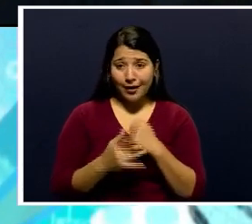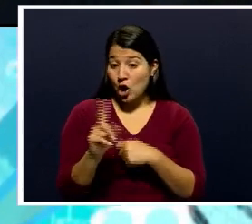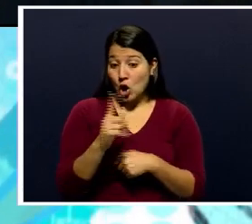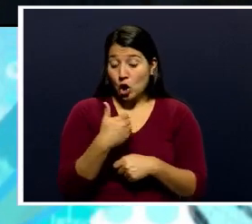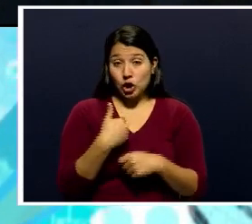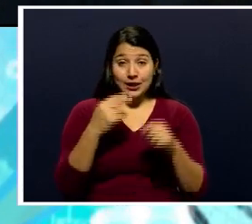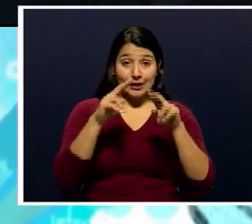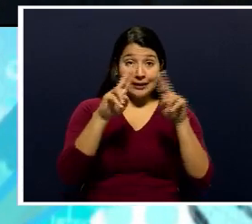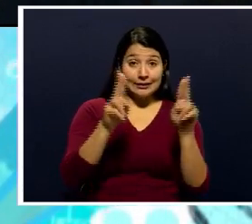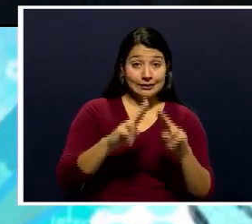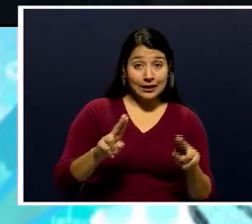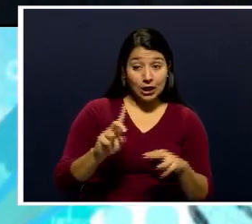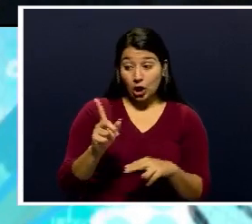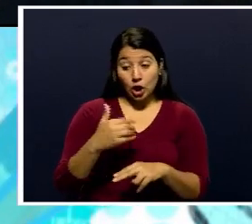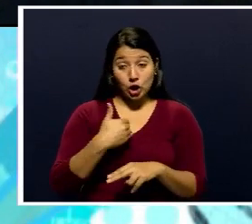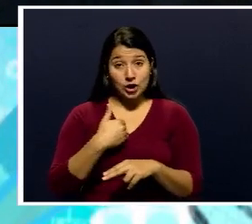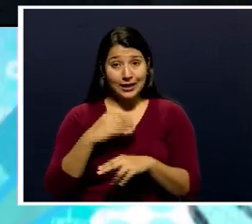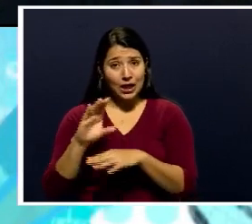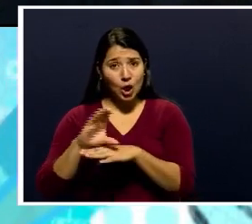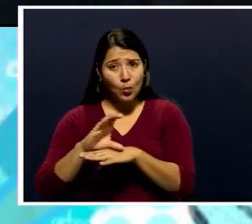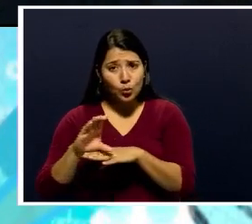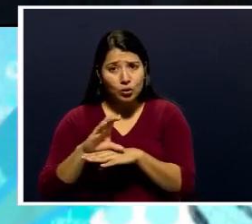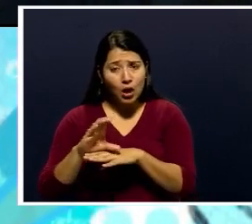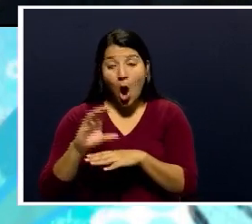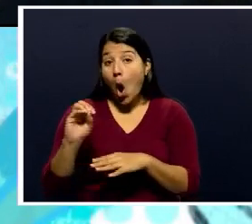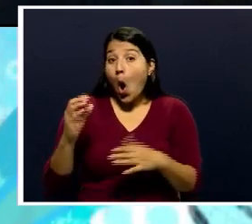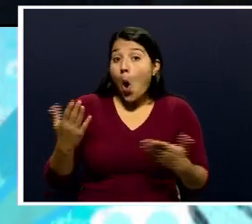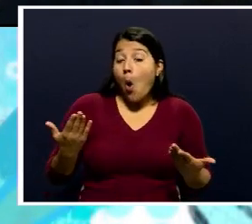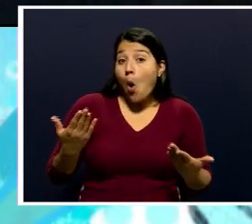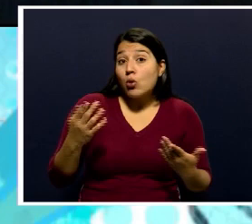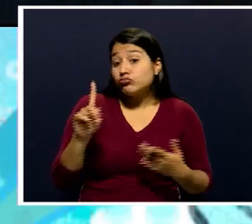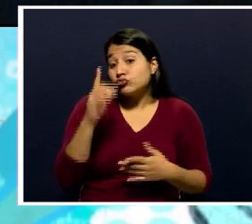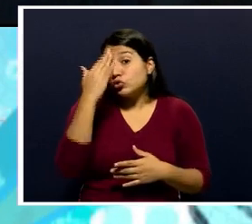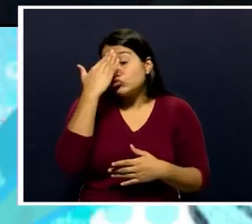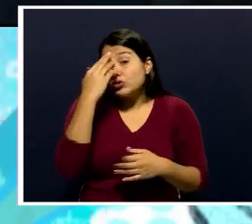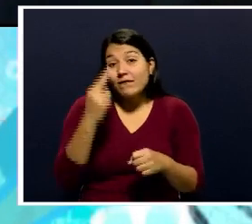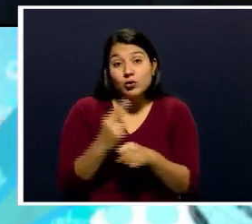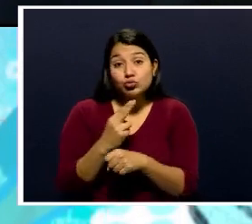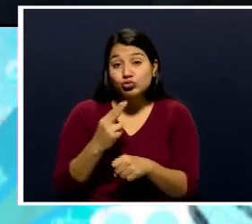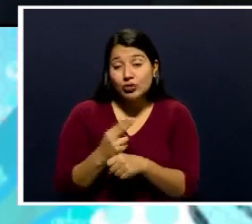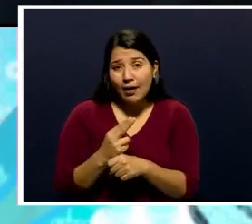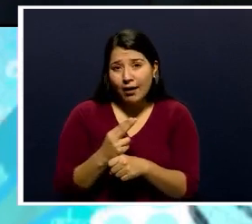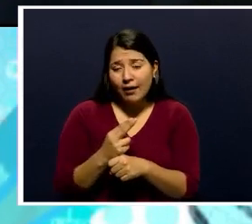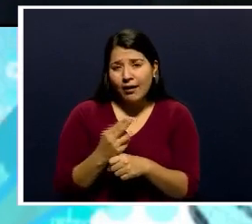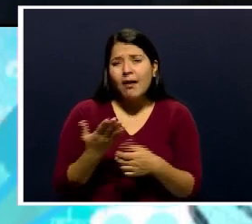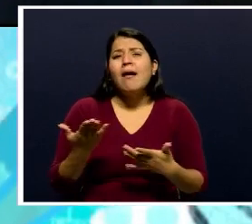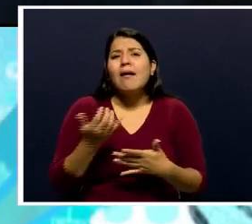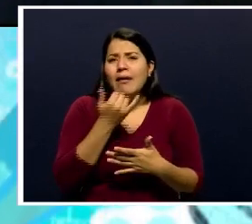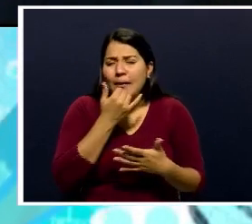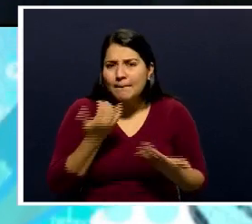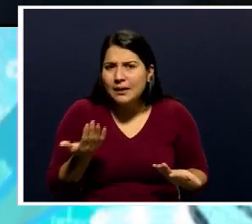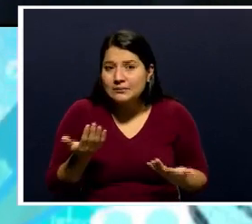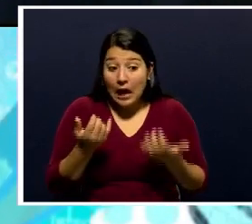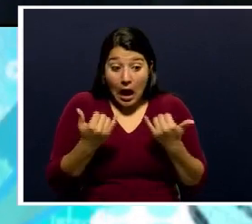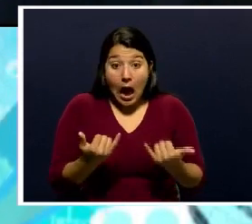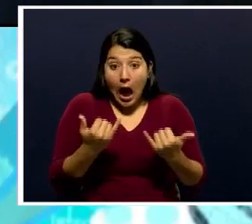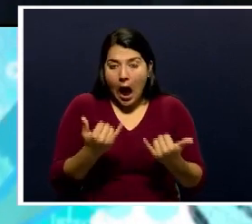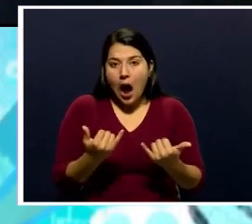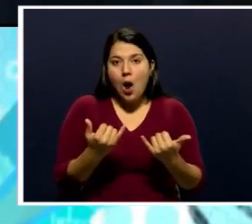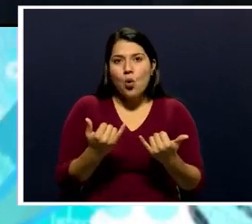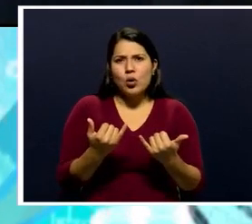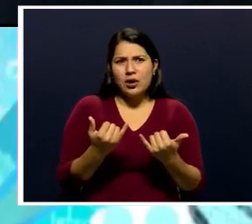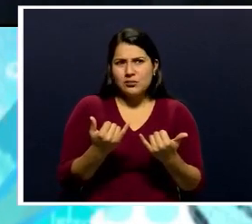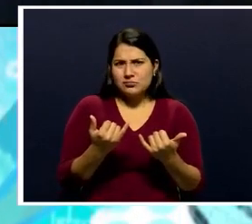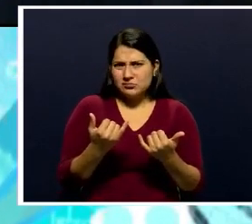tiene internet, que no tiene computadoras o que sencillamente no sabe utilizarlas? ¿Está apareciendo una nueva forma de